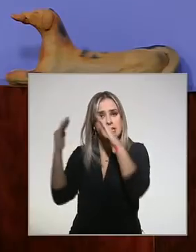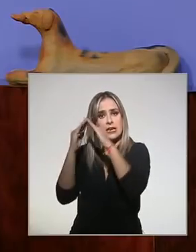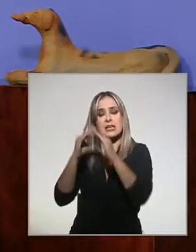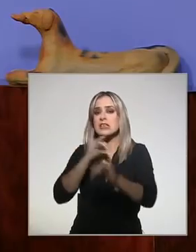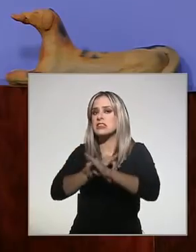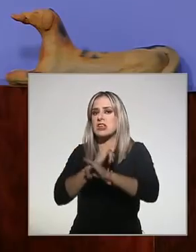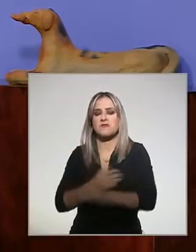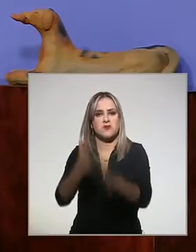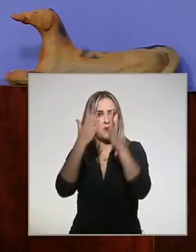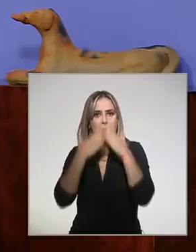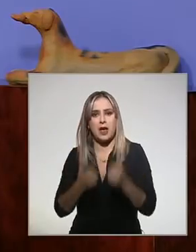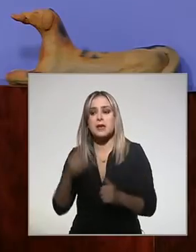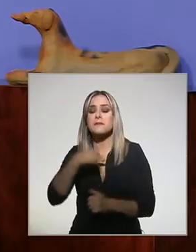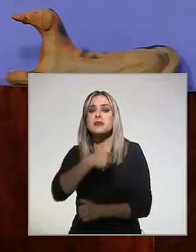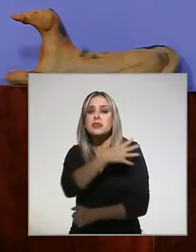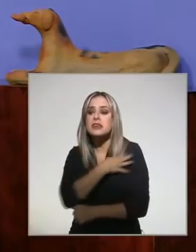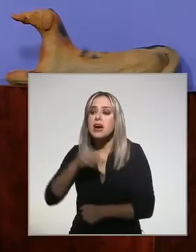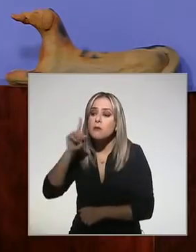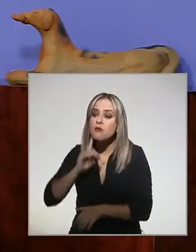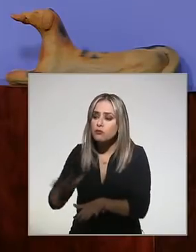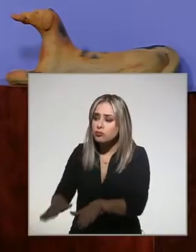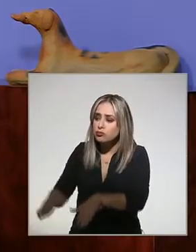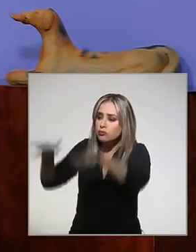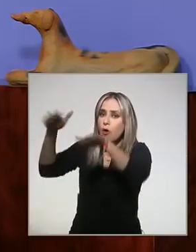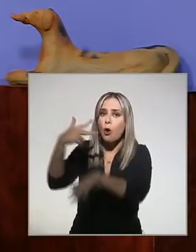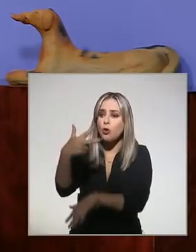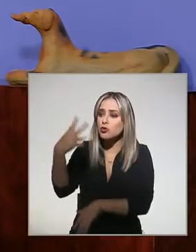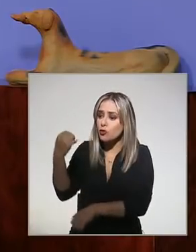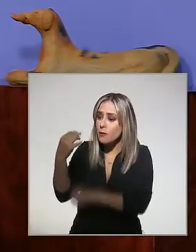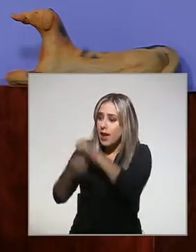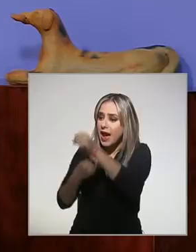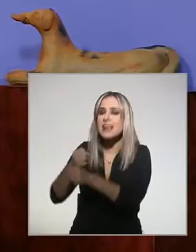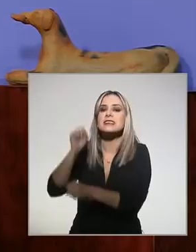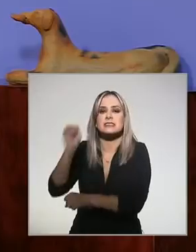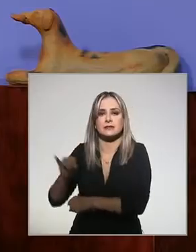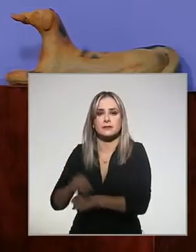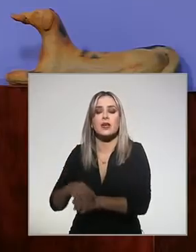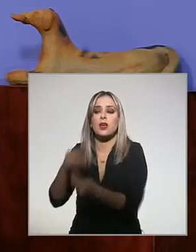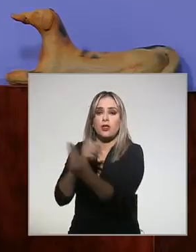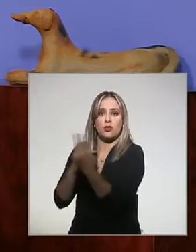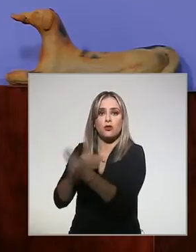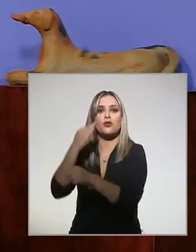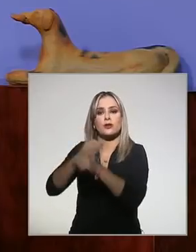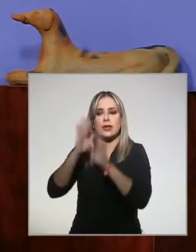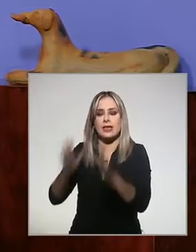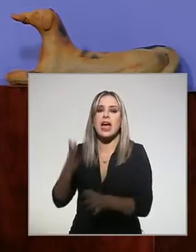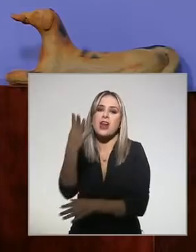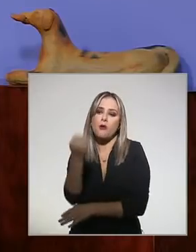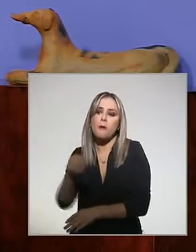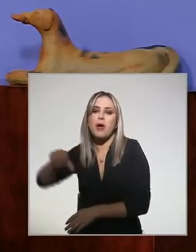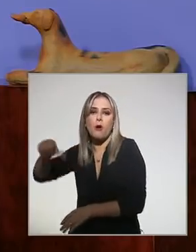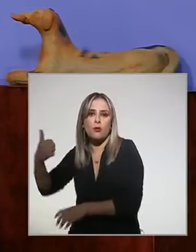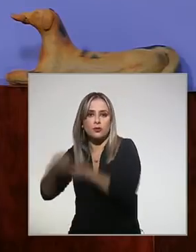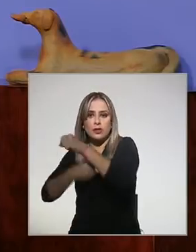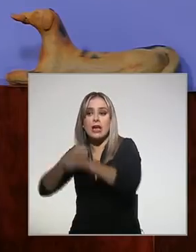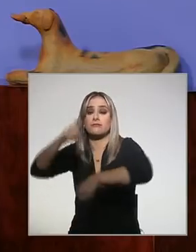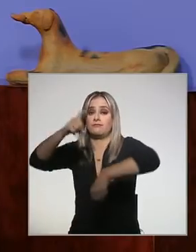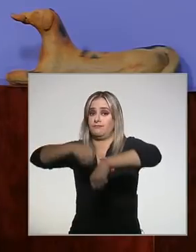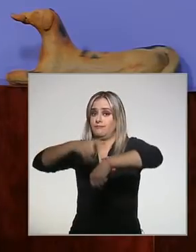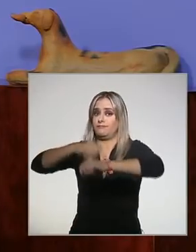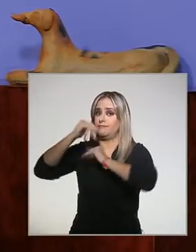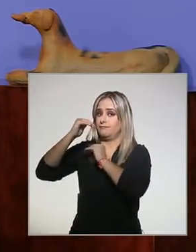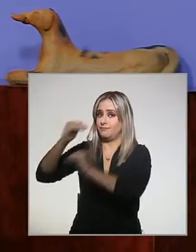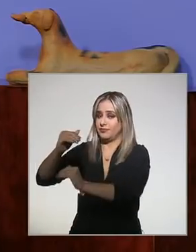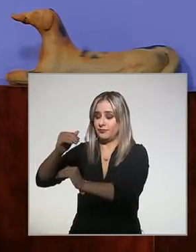internet hasta que mis hijas tenían 8 y 9 años. Maximiliano y Roberta ya tienen 9 y 11. Tienen regulado el tiempo. Y